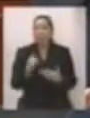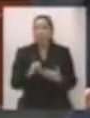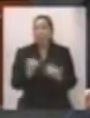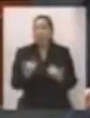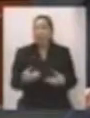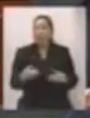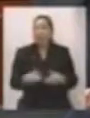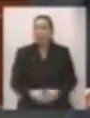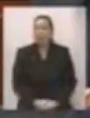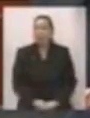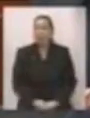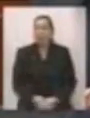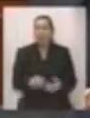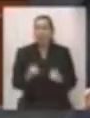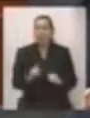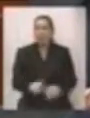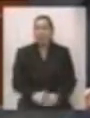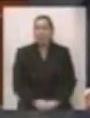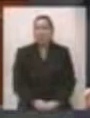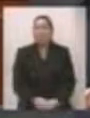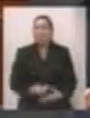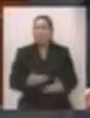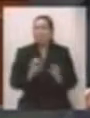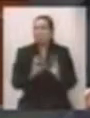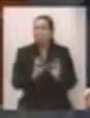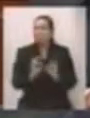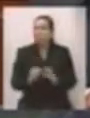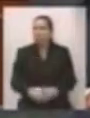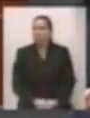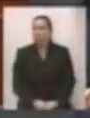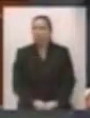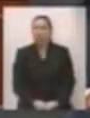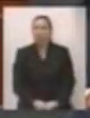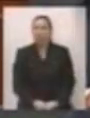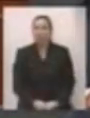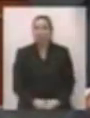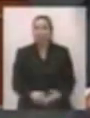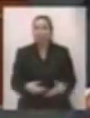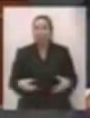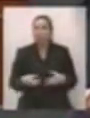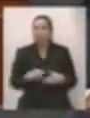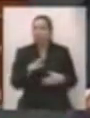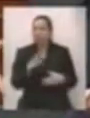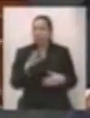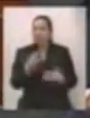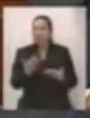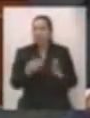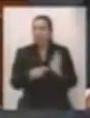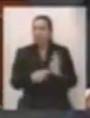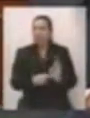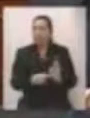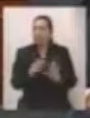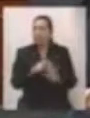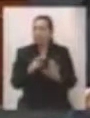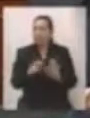esta comisión pueda informar para ir perfeccionando su actividad ante la Comisión de la Mujer, donde se ha presentado